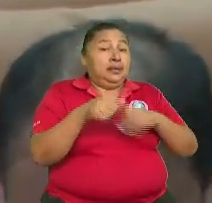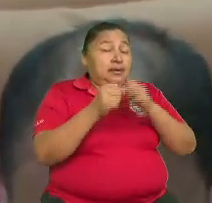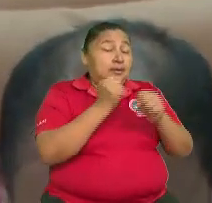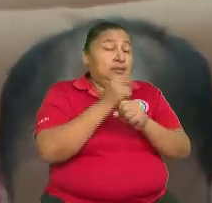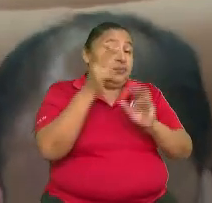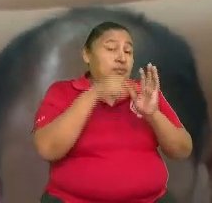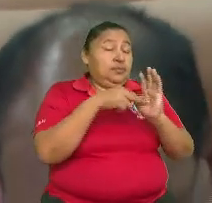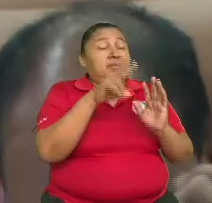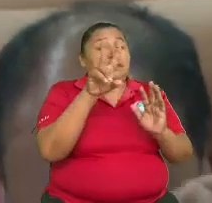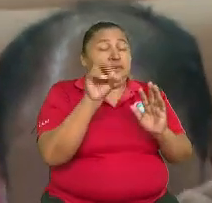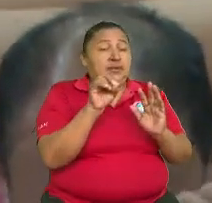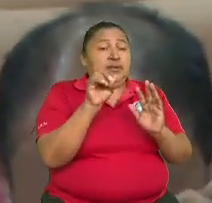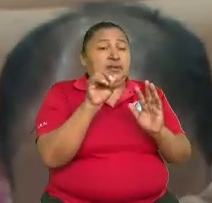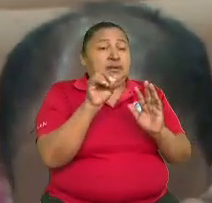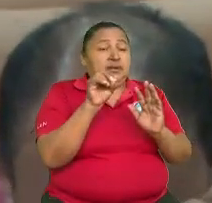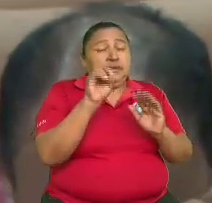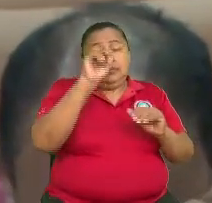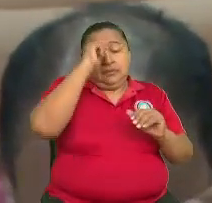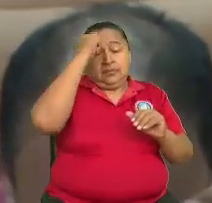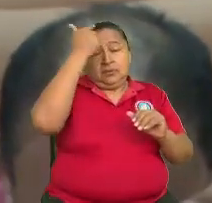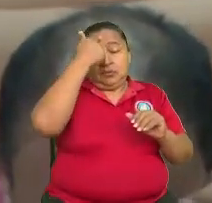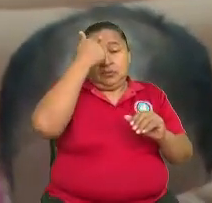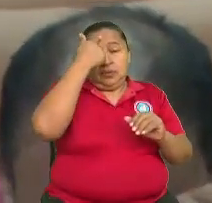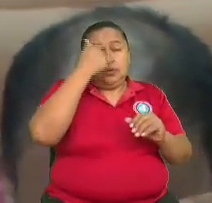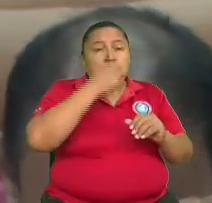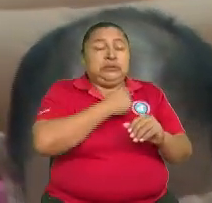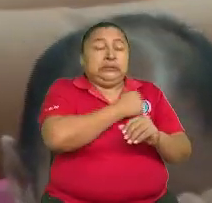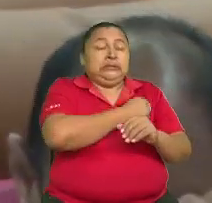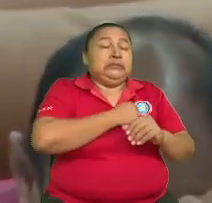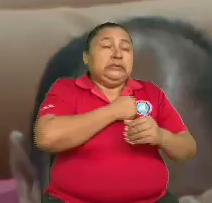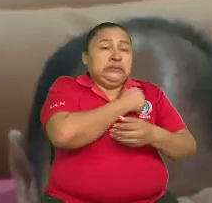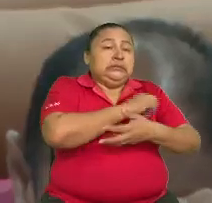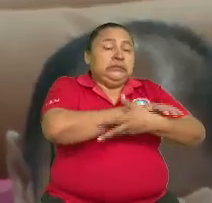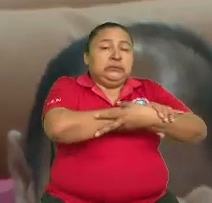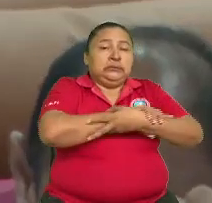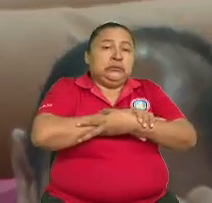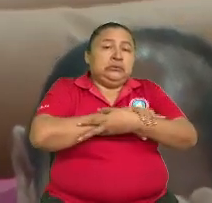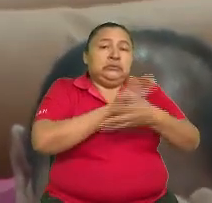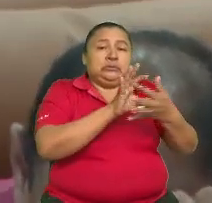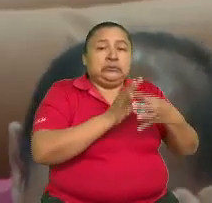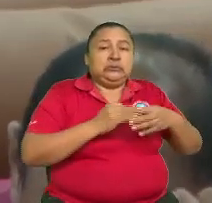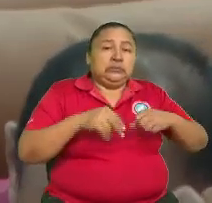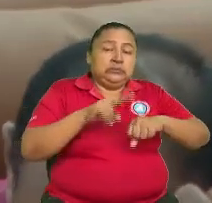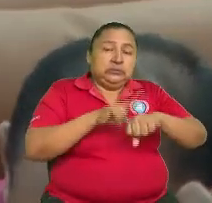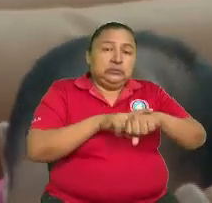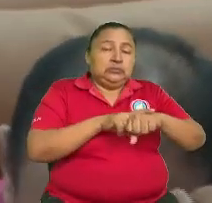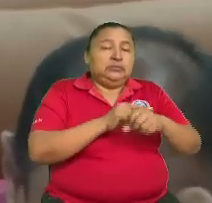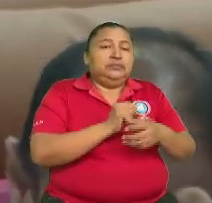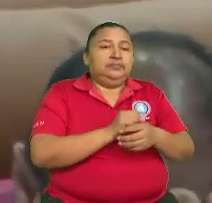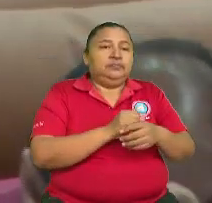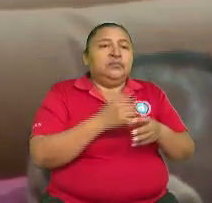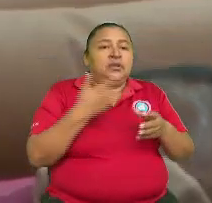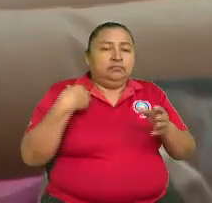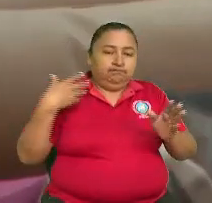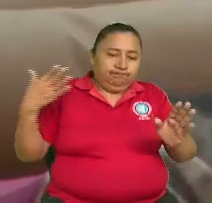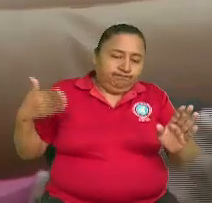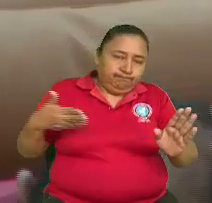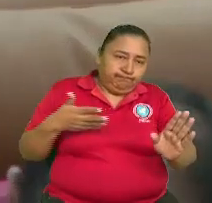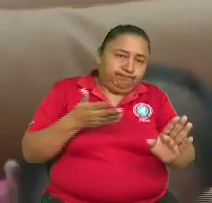2020, el gobierno de reconciliación y unidad nacional ha